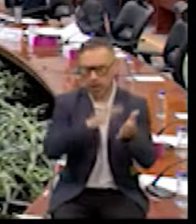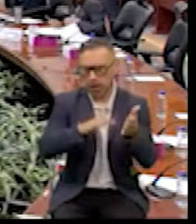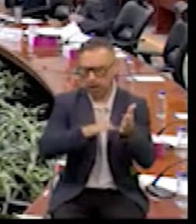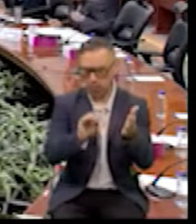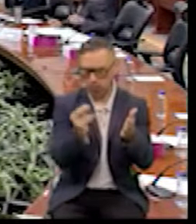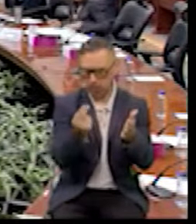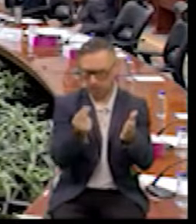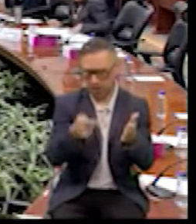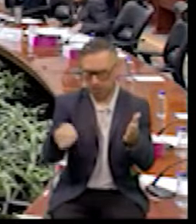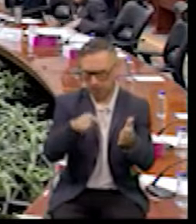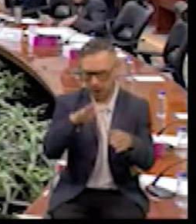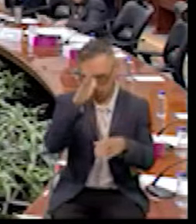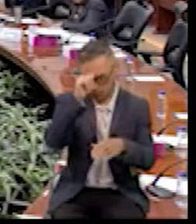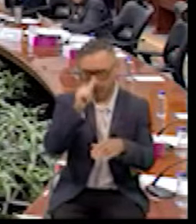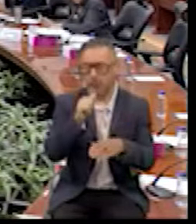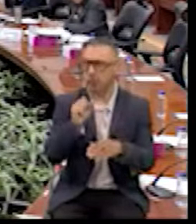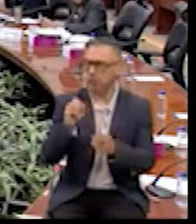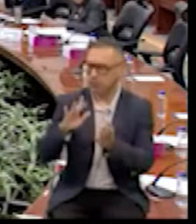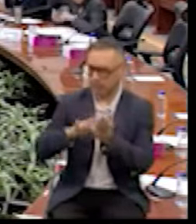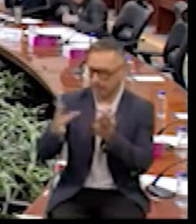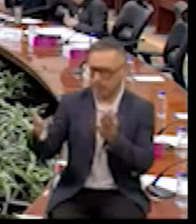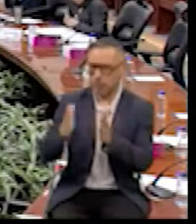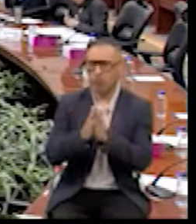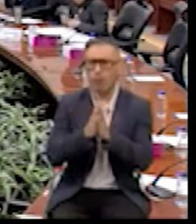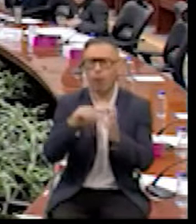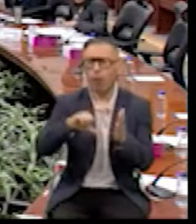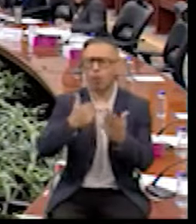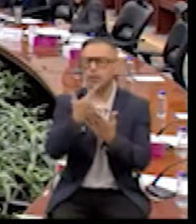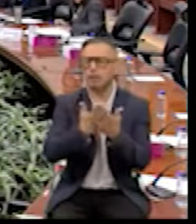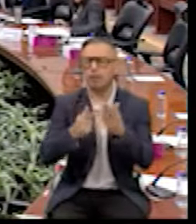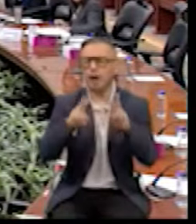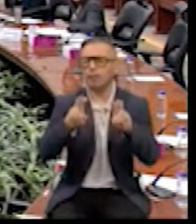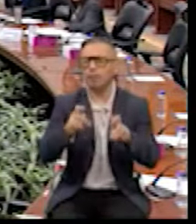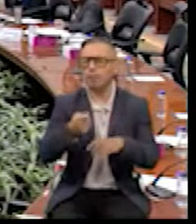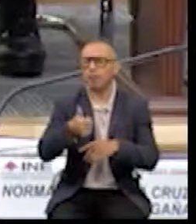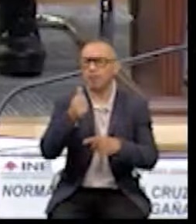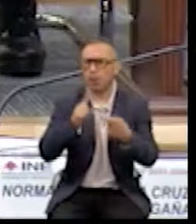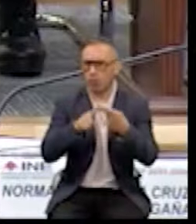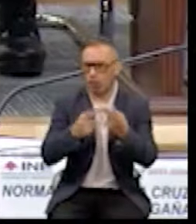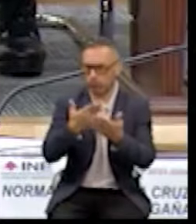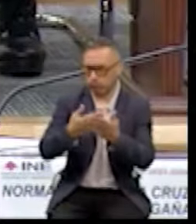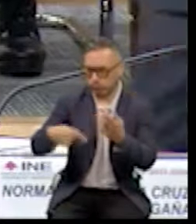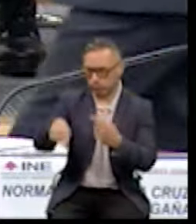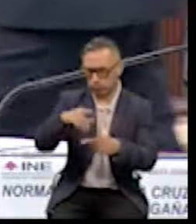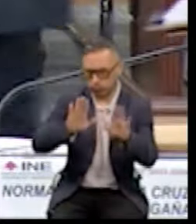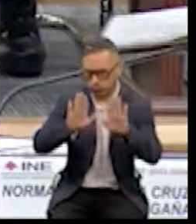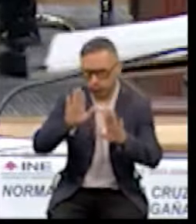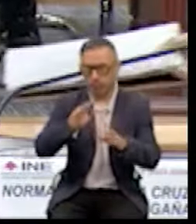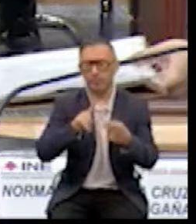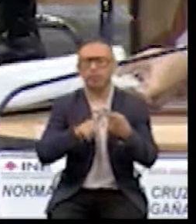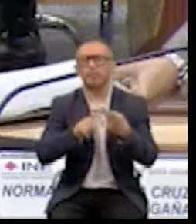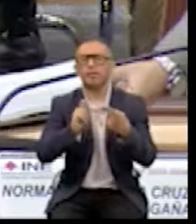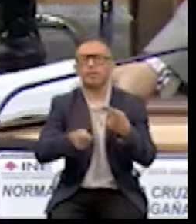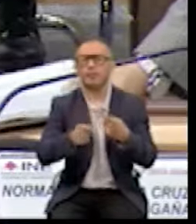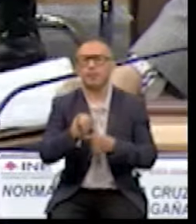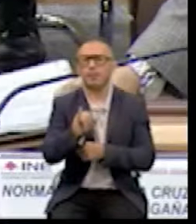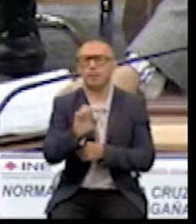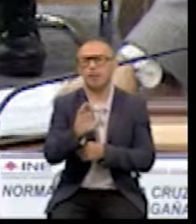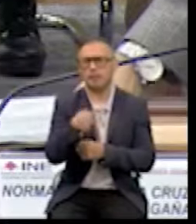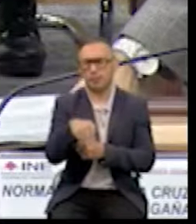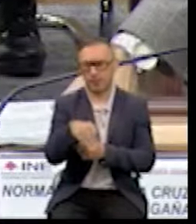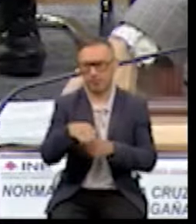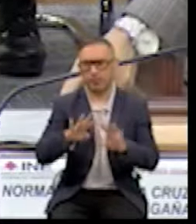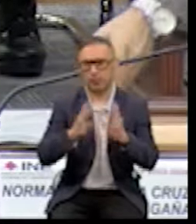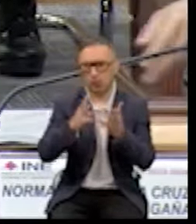Morena, PT y Partido Verde y por la oposición PRI, PAN y PRD. Por cierto, se comenta que en el Frente Amplio se aprestan a dar un